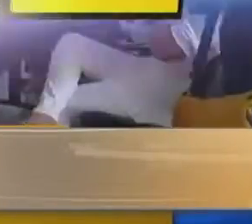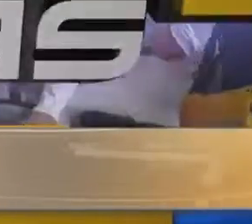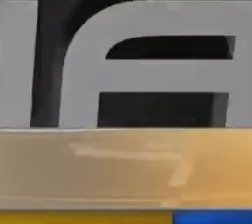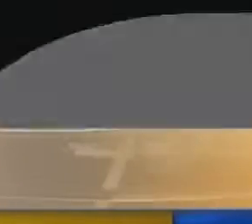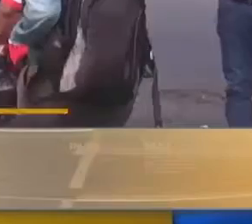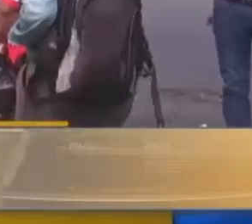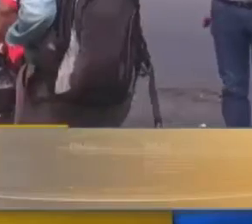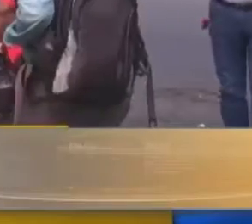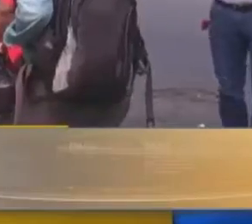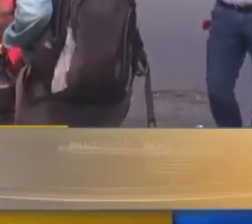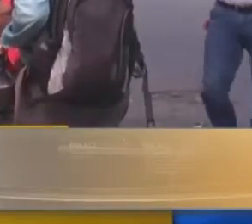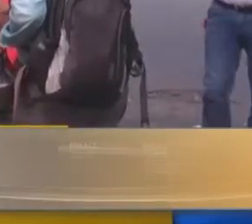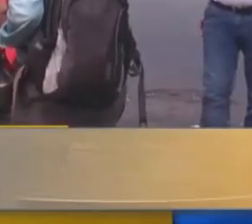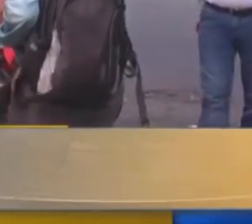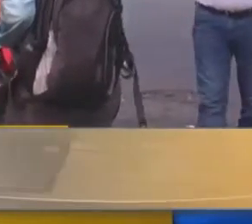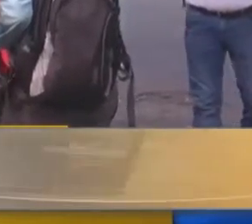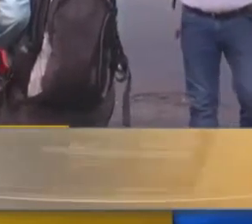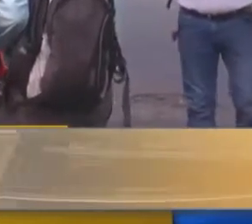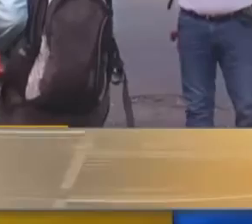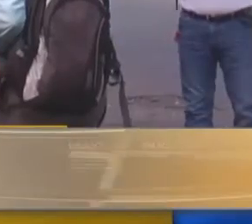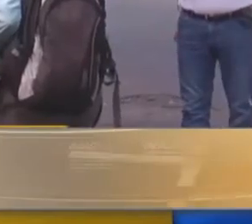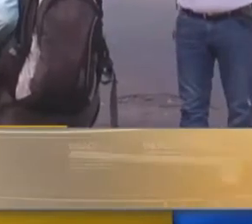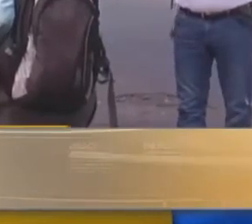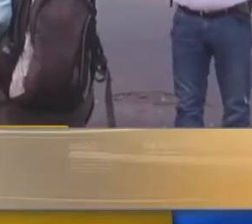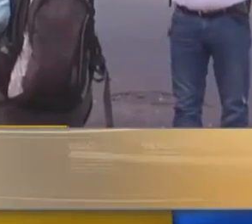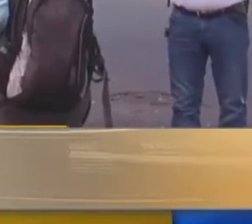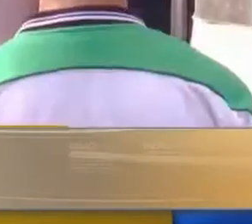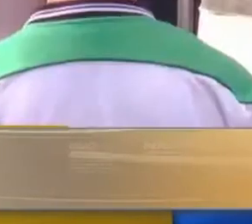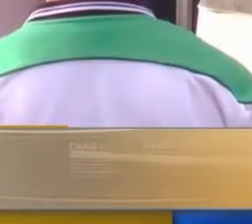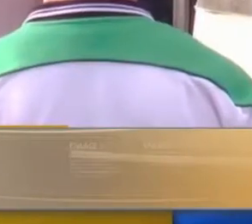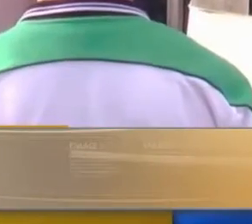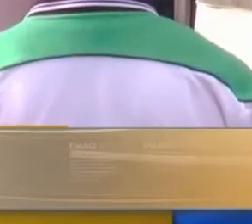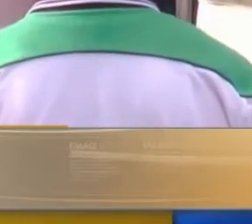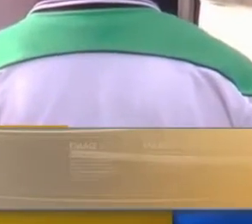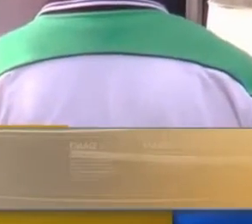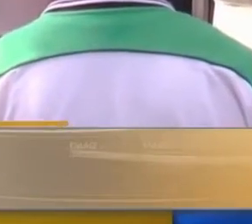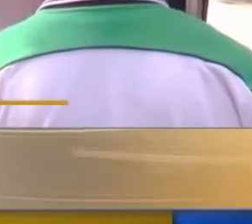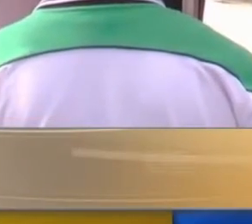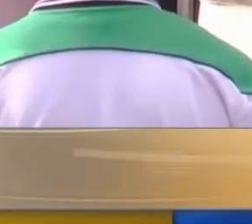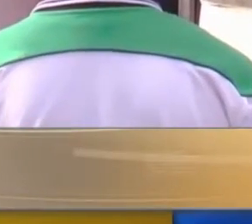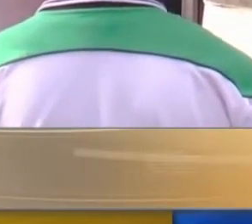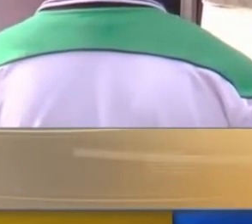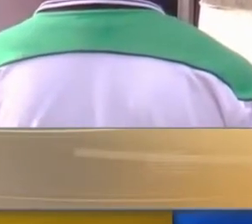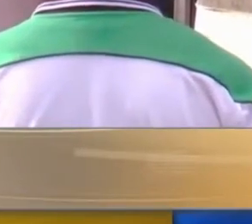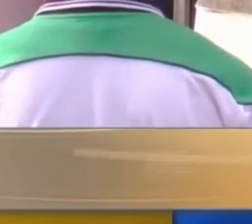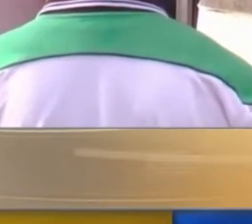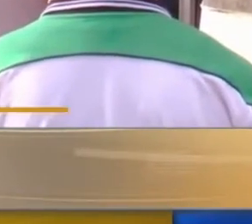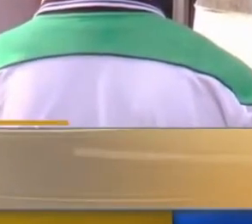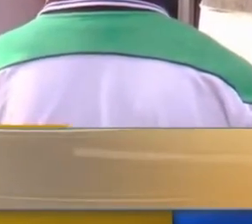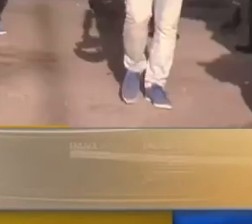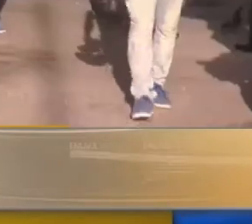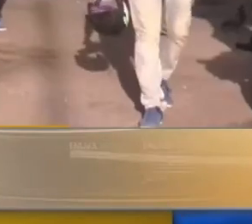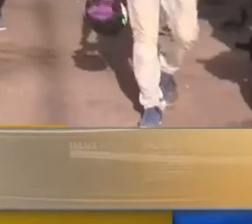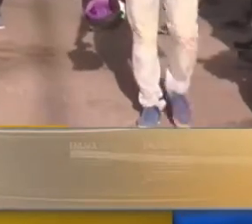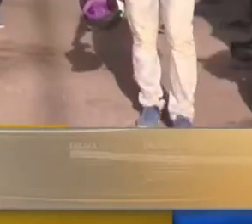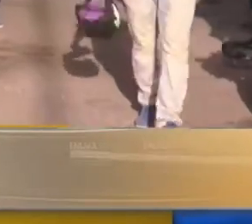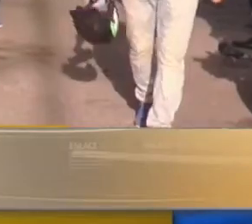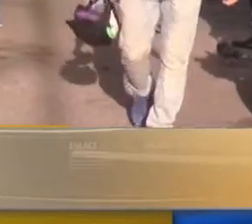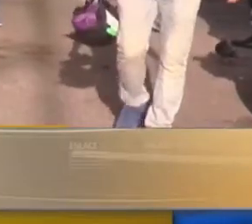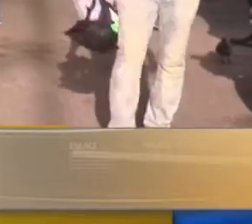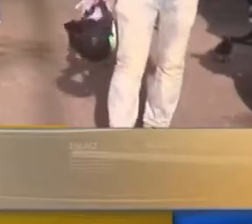Infantas. A esta hora se cumple plantón en Cafaba por parte del sindicato Sinaltraconfa. Reclaman que la superintendencia del subsidio familiar levante